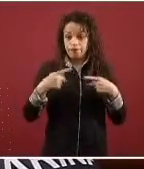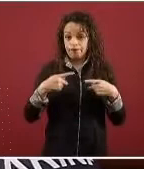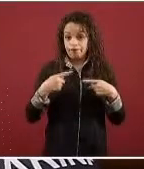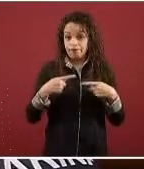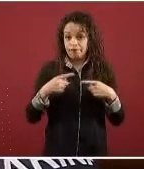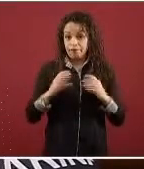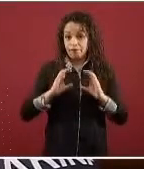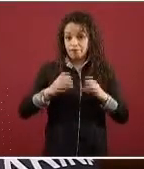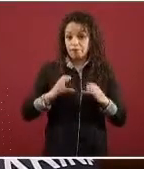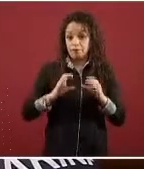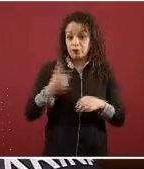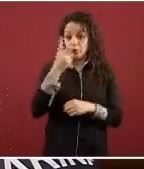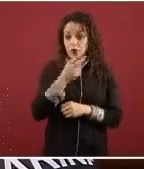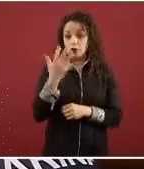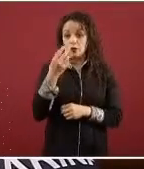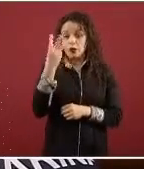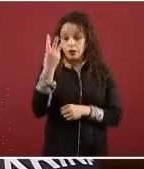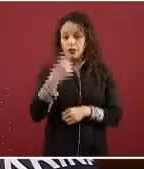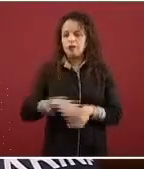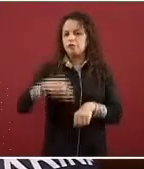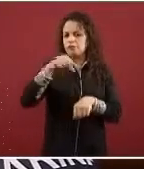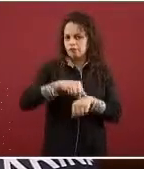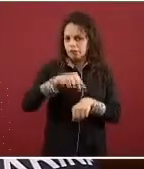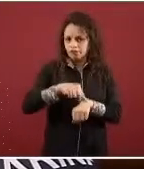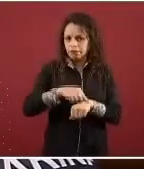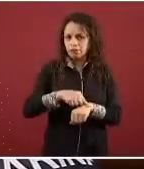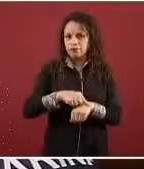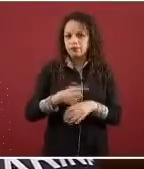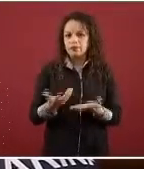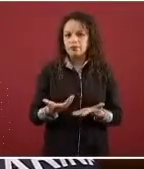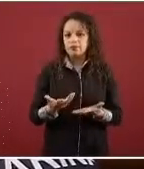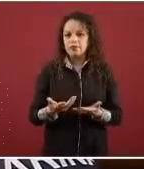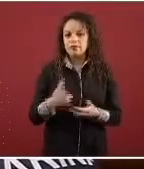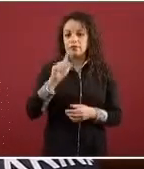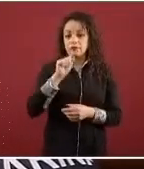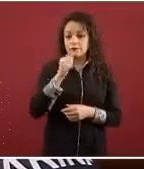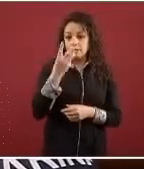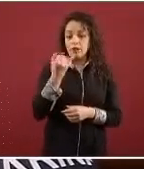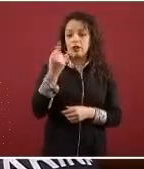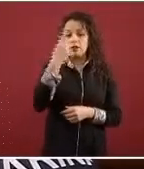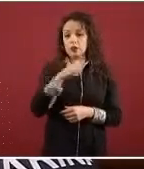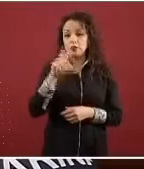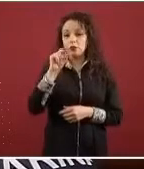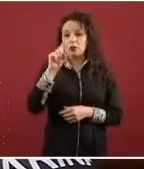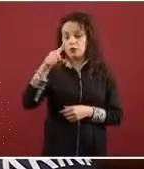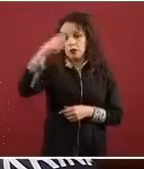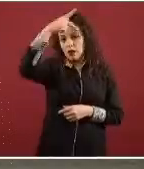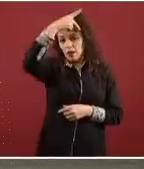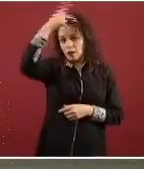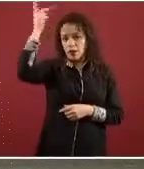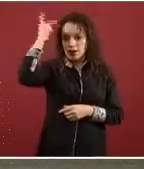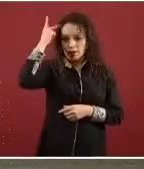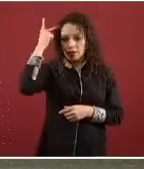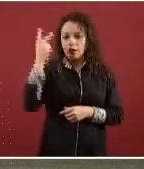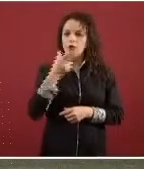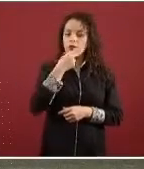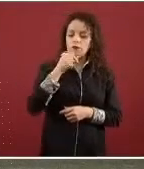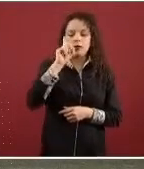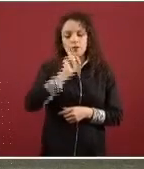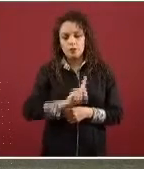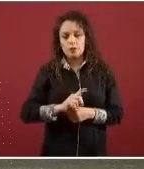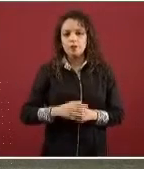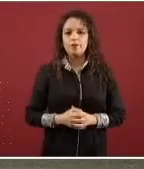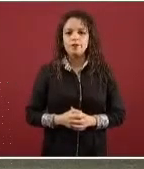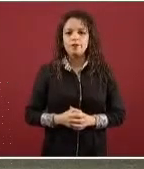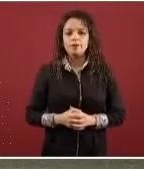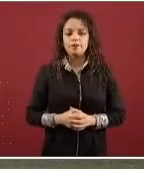253 elementos entre médicos tenemos 73 y 181 enfermeros, entre enfermeras y enfermeros